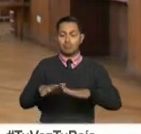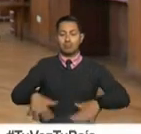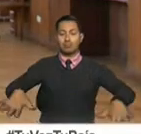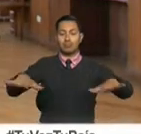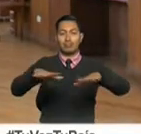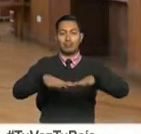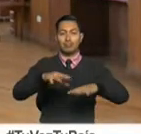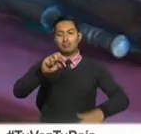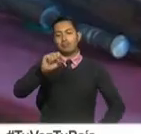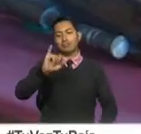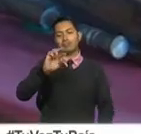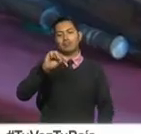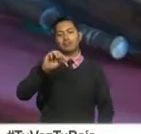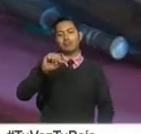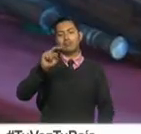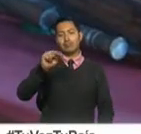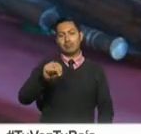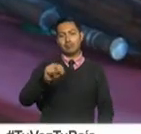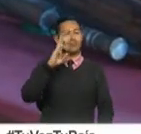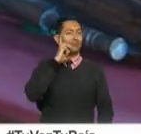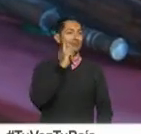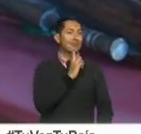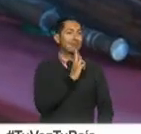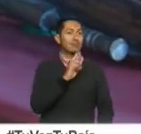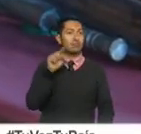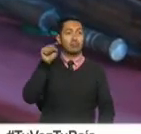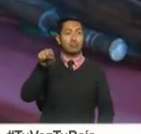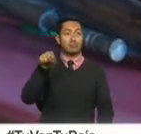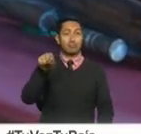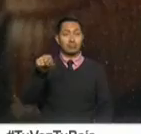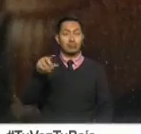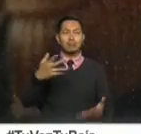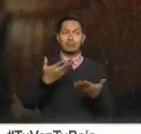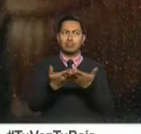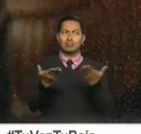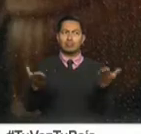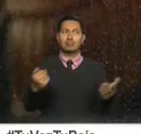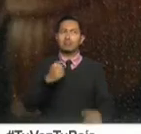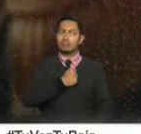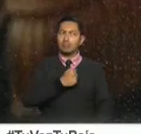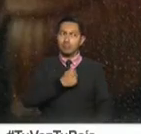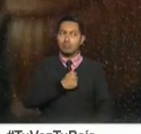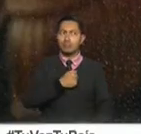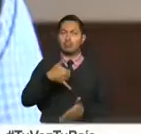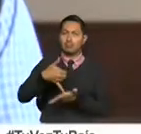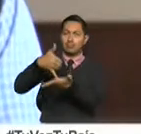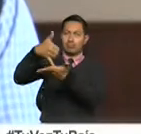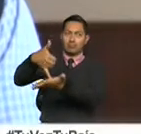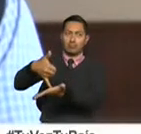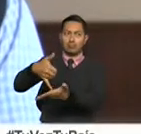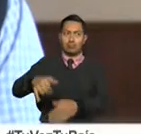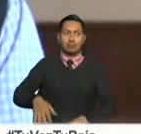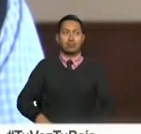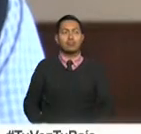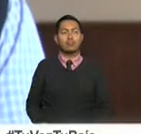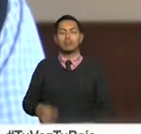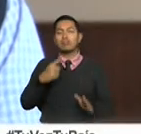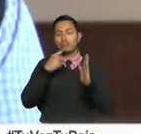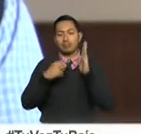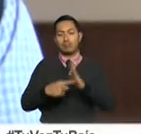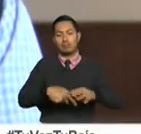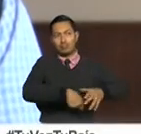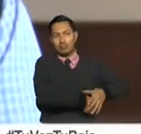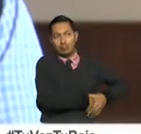sala de Simón Bolívar, donde se encuentran algunas pertenencias personales y trofeos de guerra. Tenemos, por ejemplo, su espada,